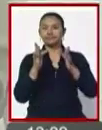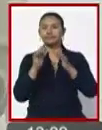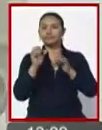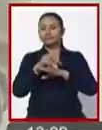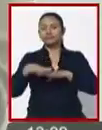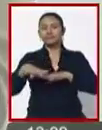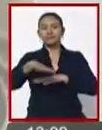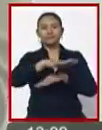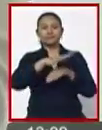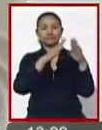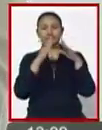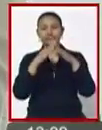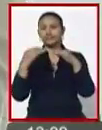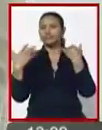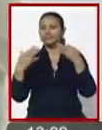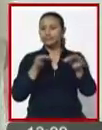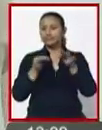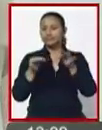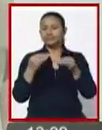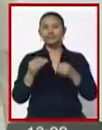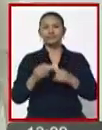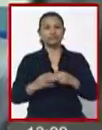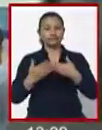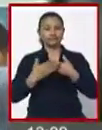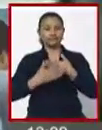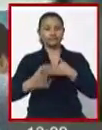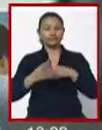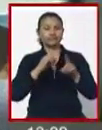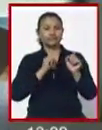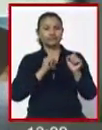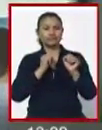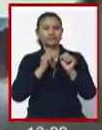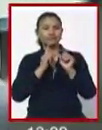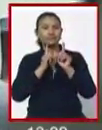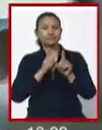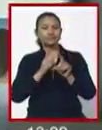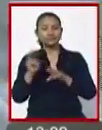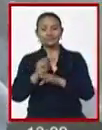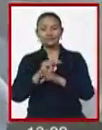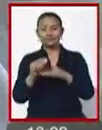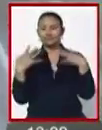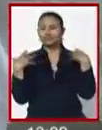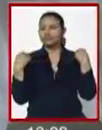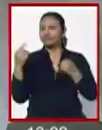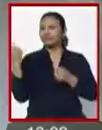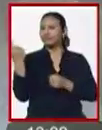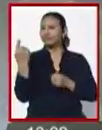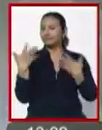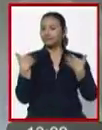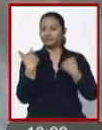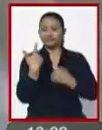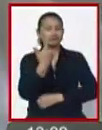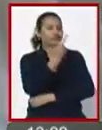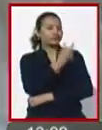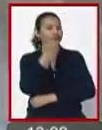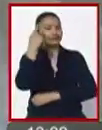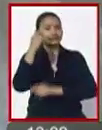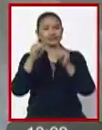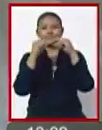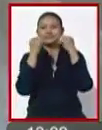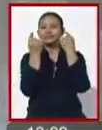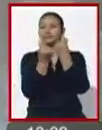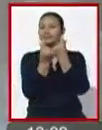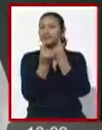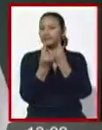ciudad. Hemos indicado a partir de una disposición del Ministerio de Salud que solamente las vacunas son para grupos de